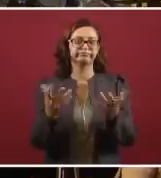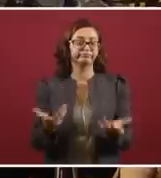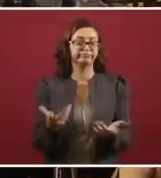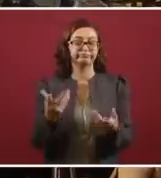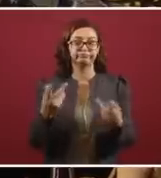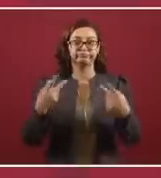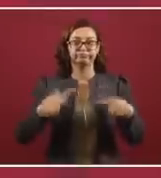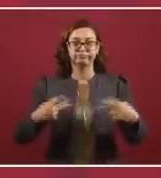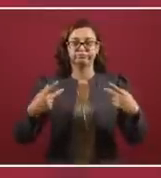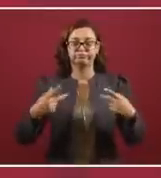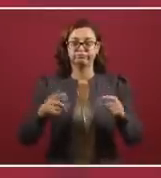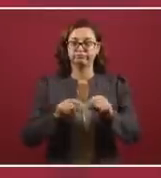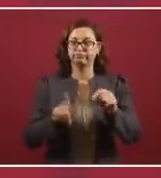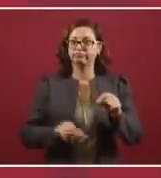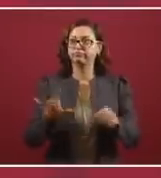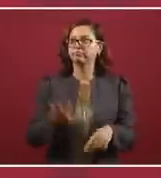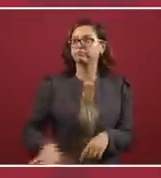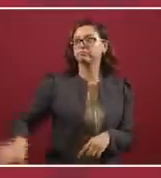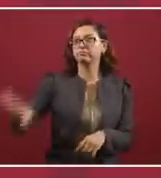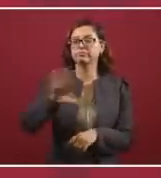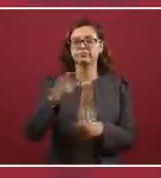pública de México,